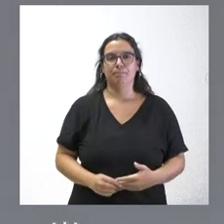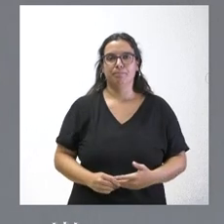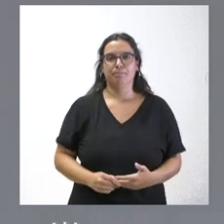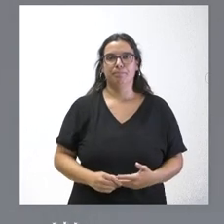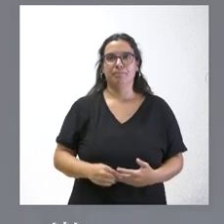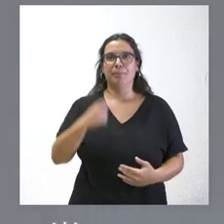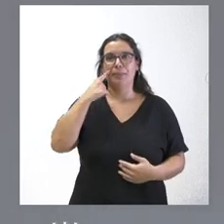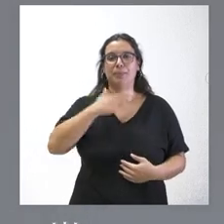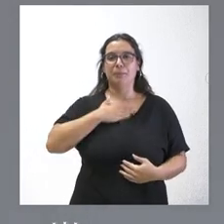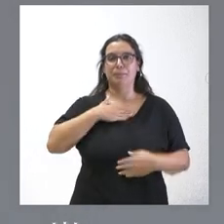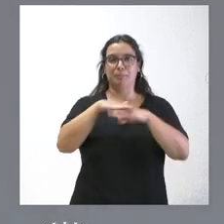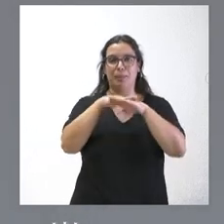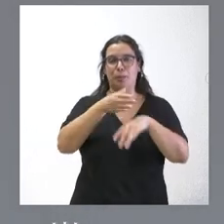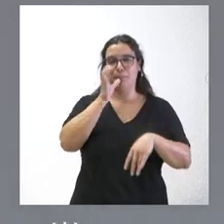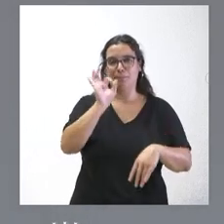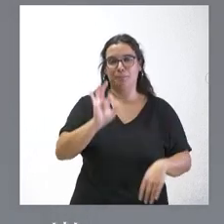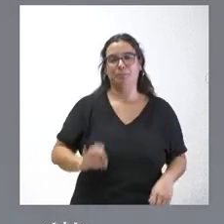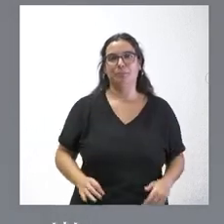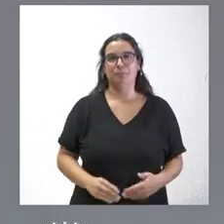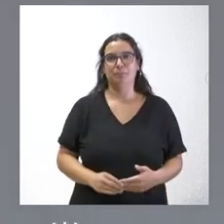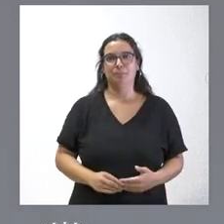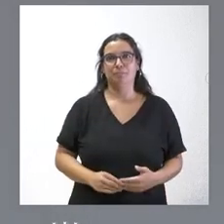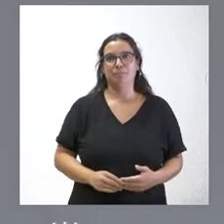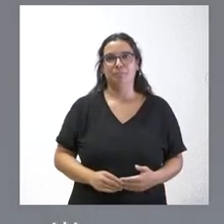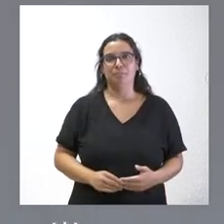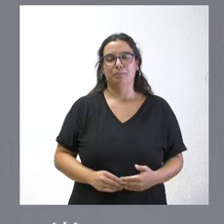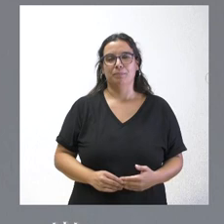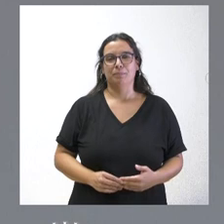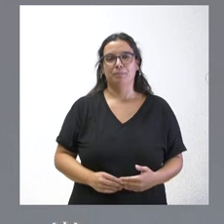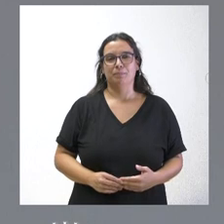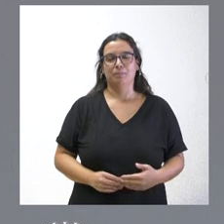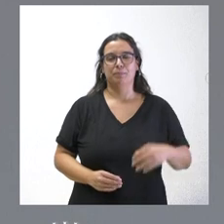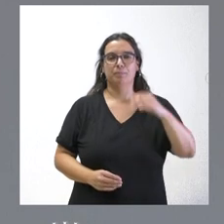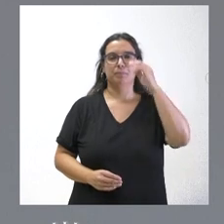se me ha ido perdón el aire